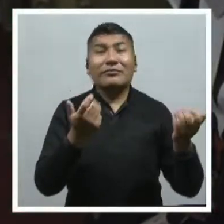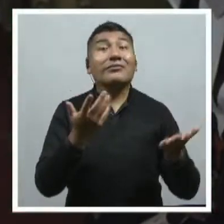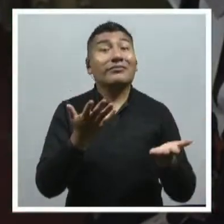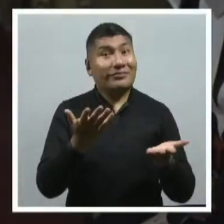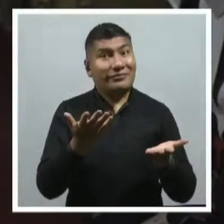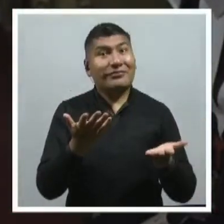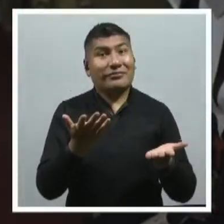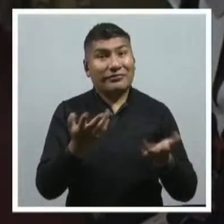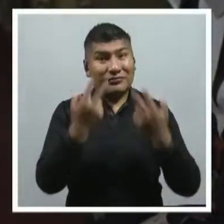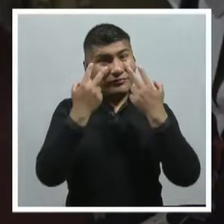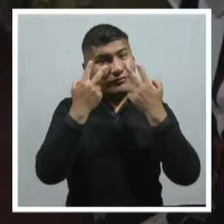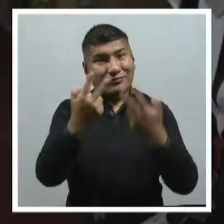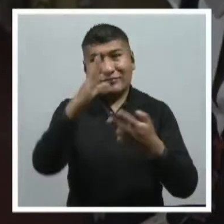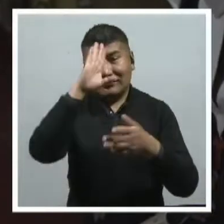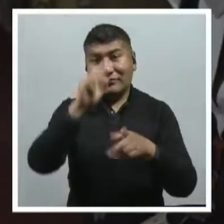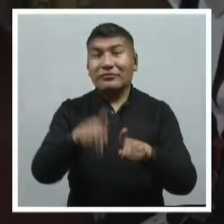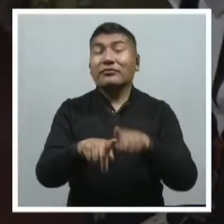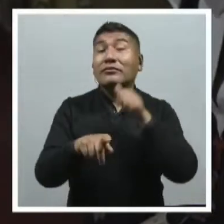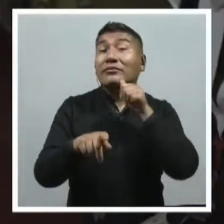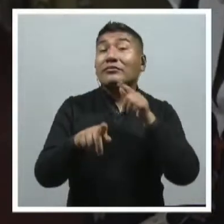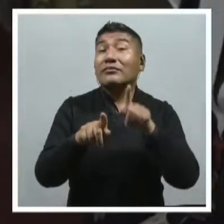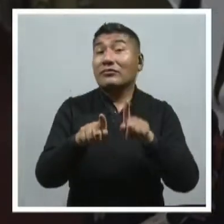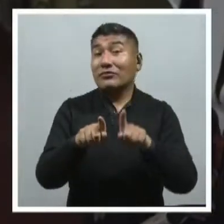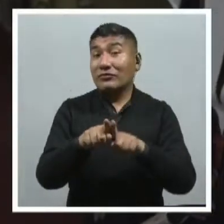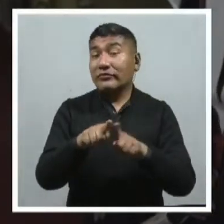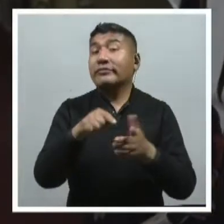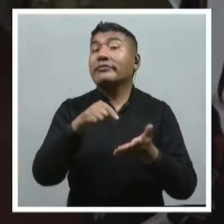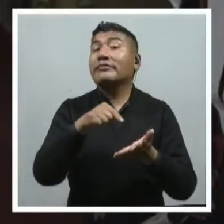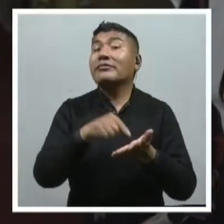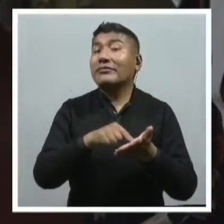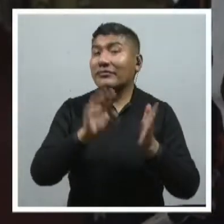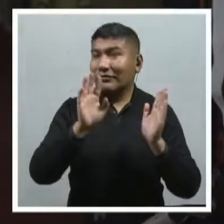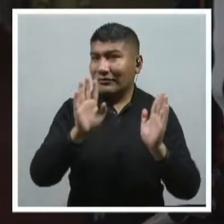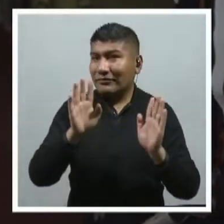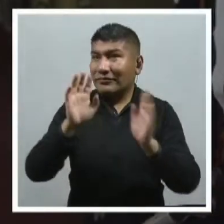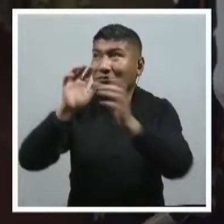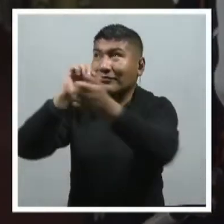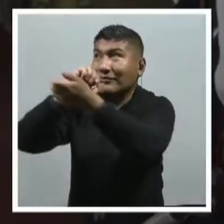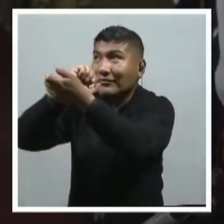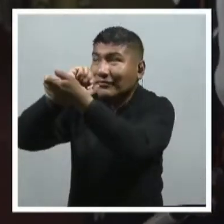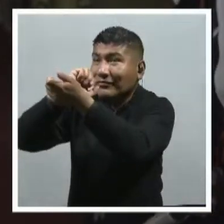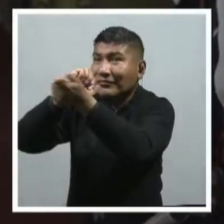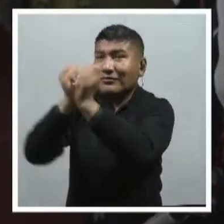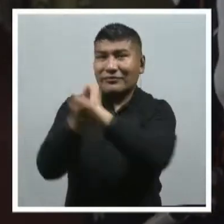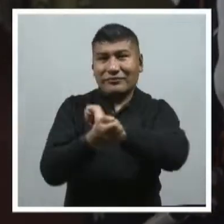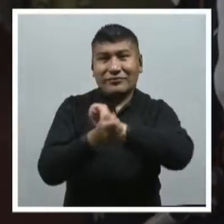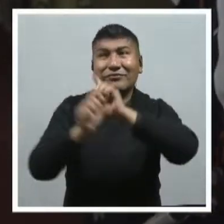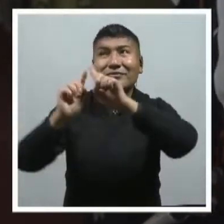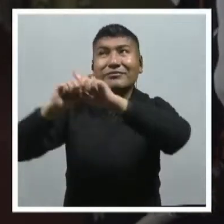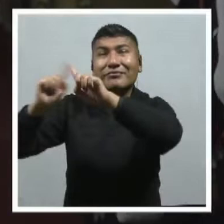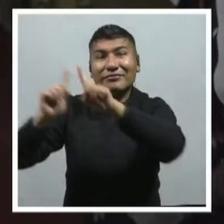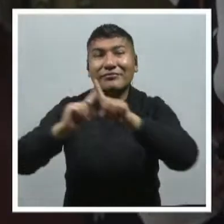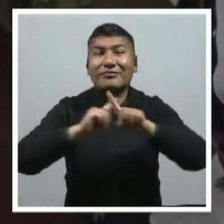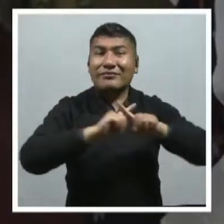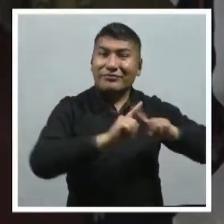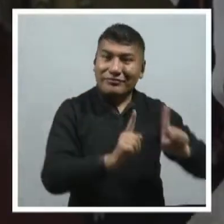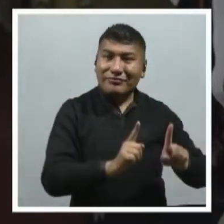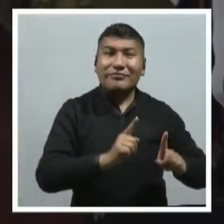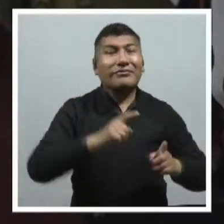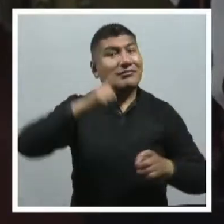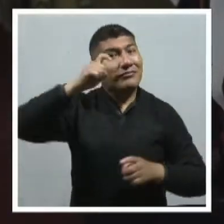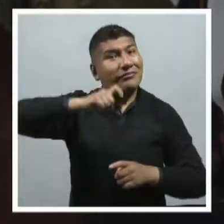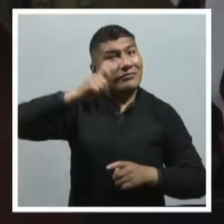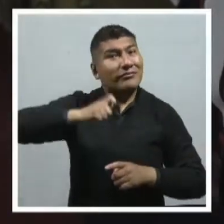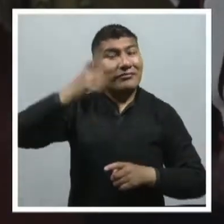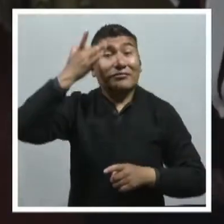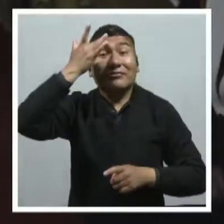miren, queridos hermanos, ahí está la cosa. Ahí tenemos que ser sumamente inteligentes para